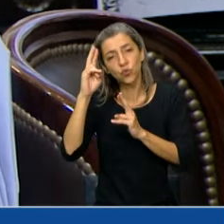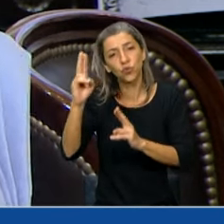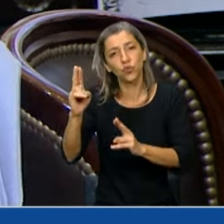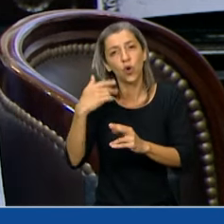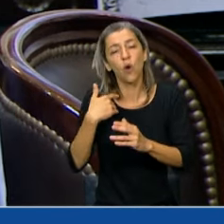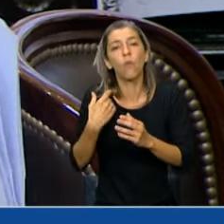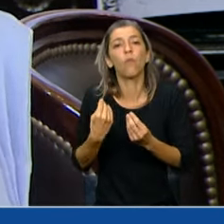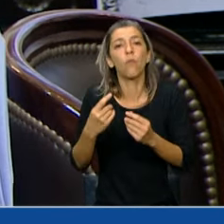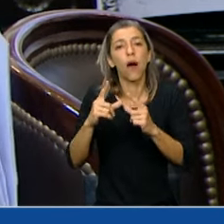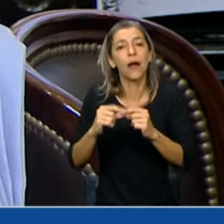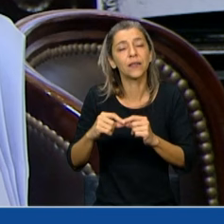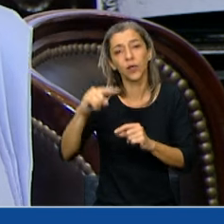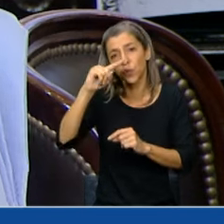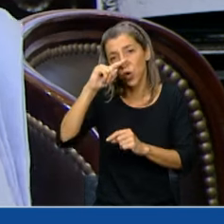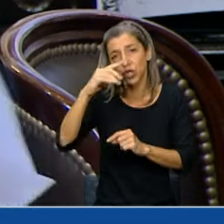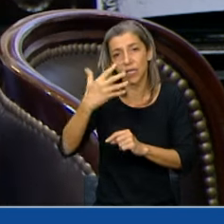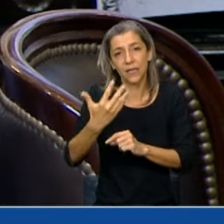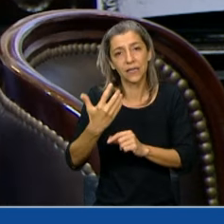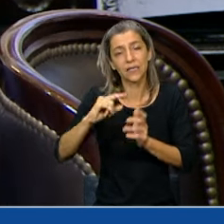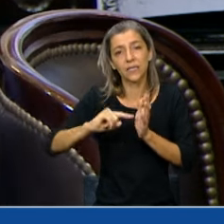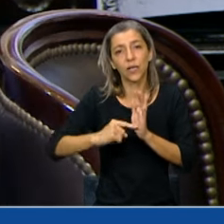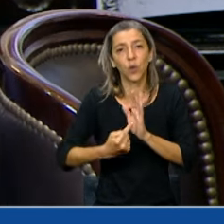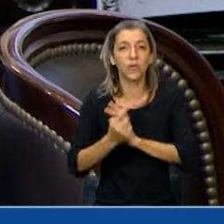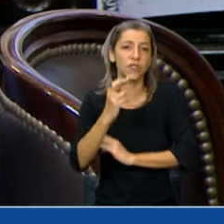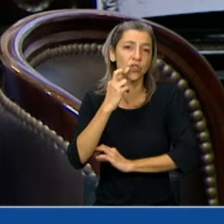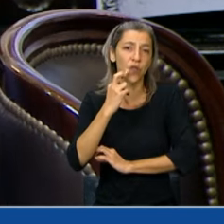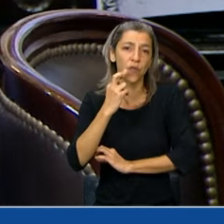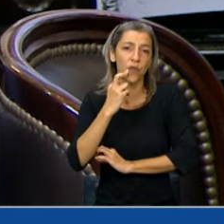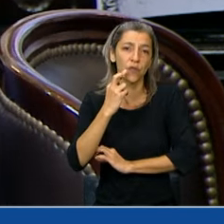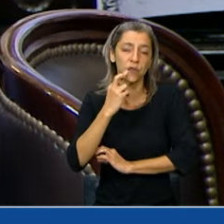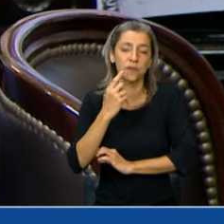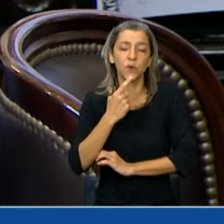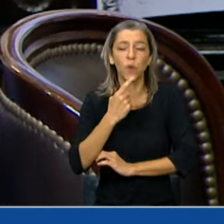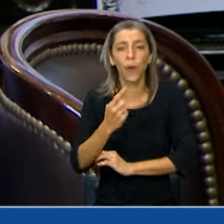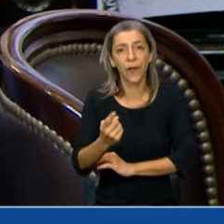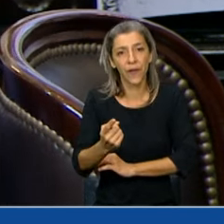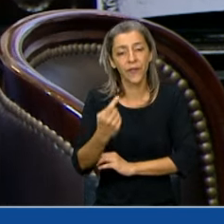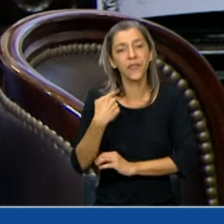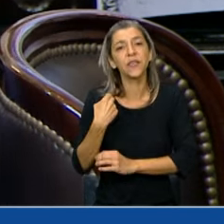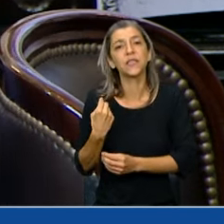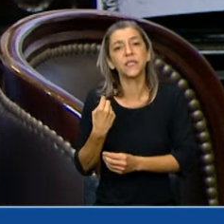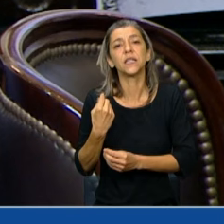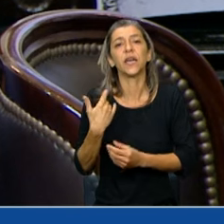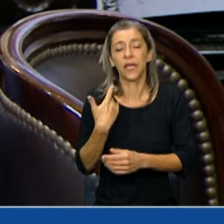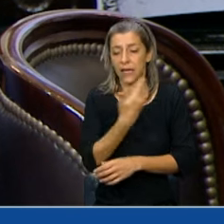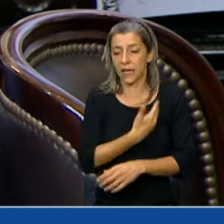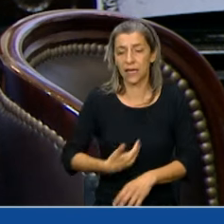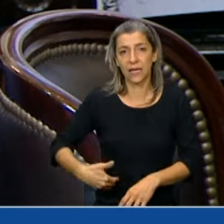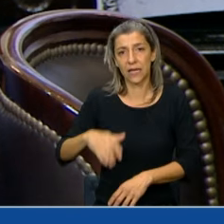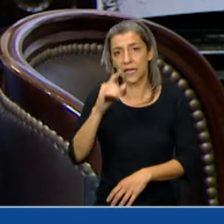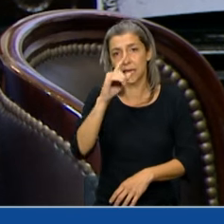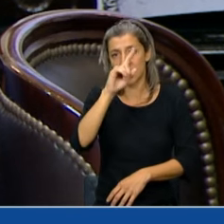su Artículo 75 inciso 19 dice que tarea